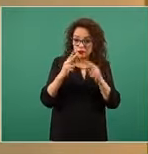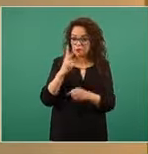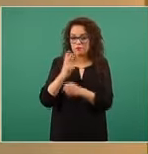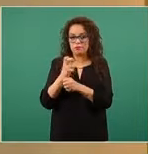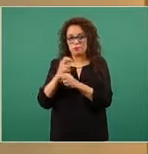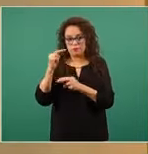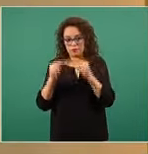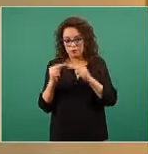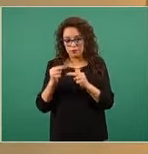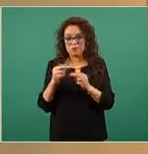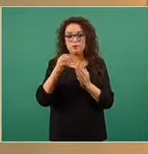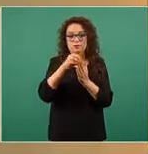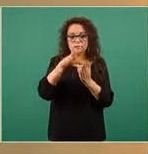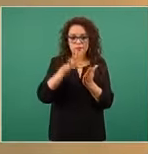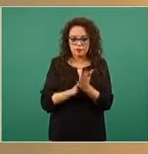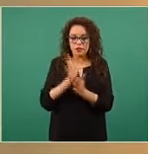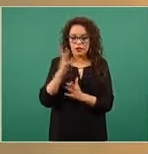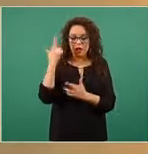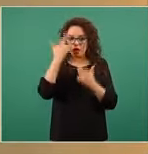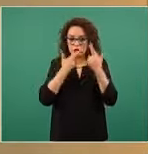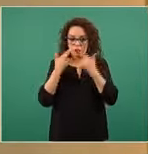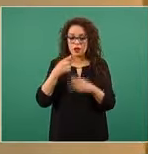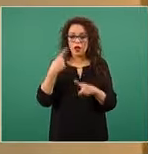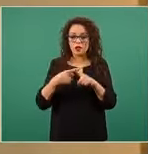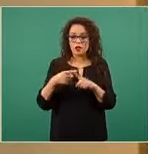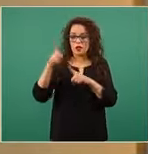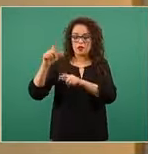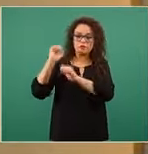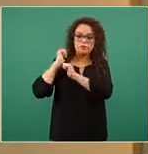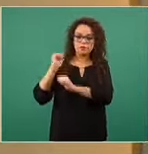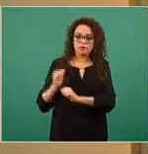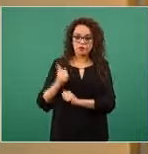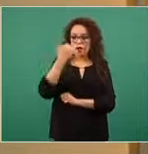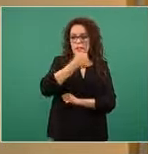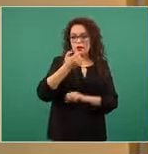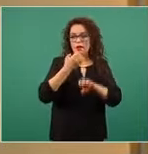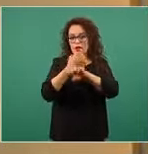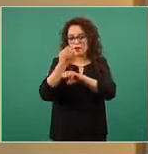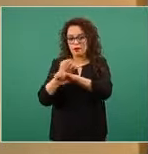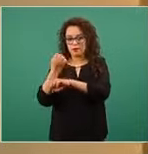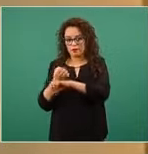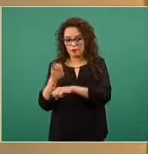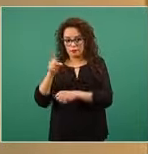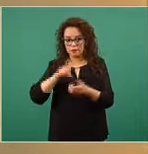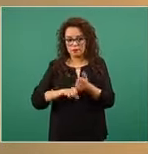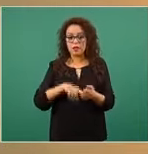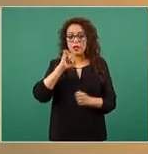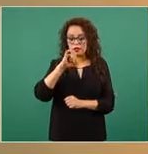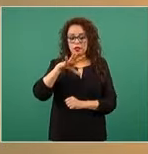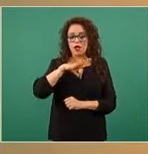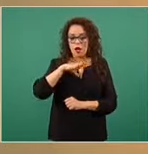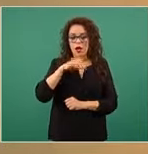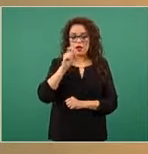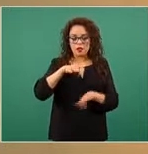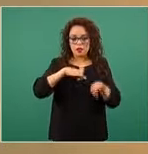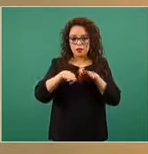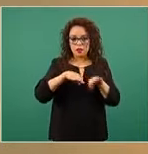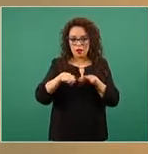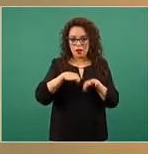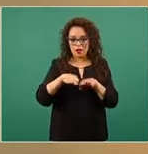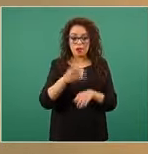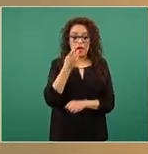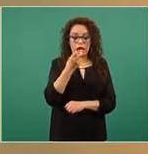registrado y que se ha verificado por parte de las autoridades sanitarias estatales que efectivamente se encuentra laborando en